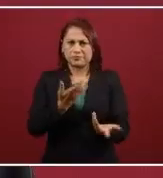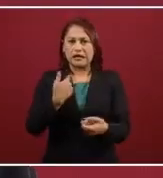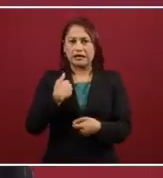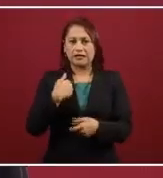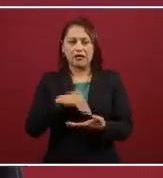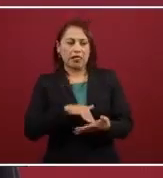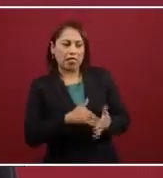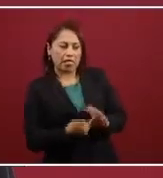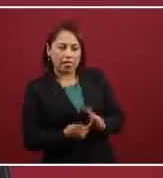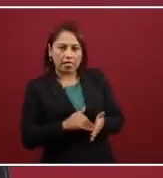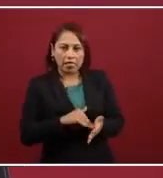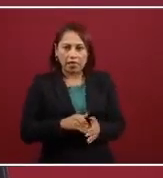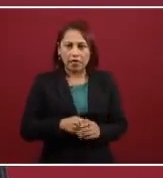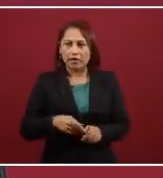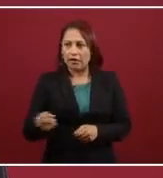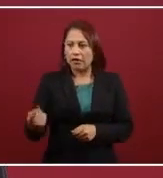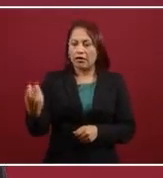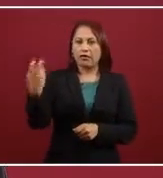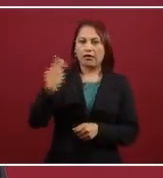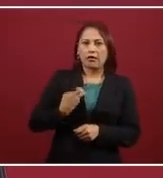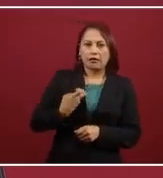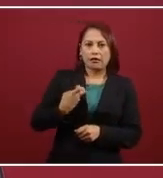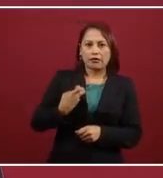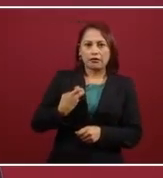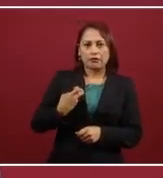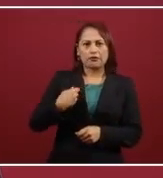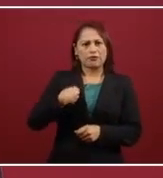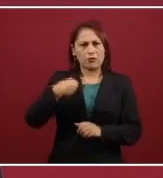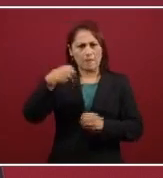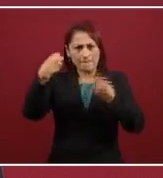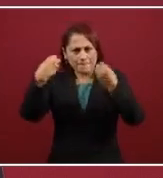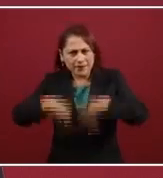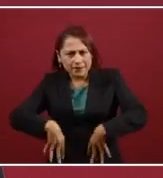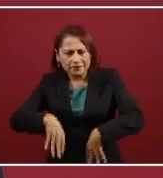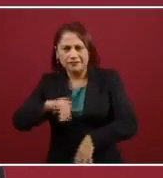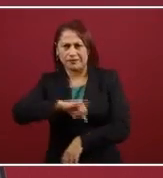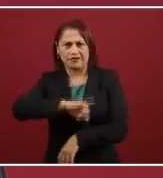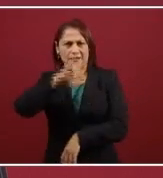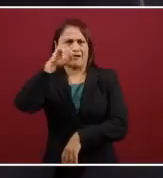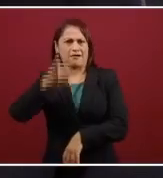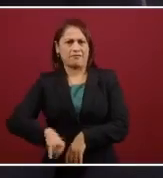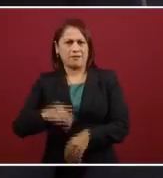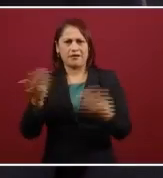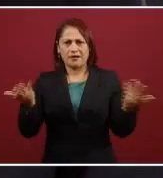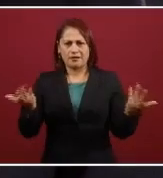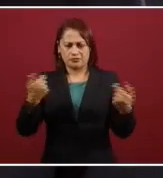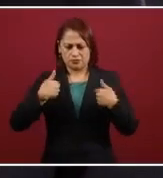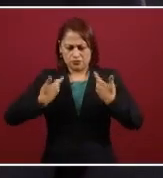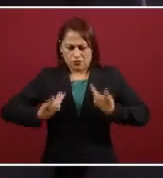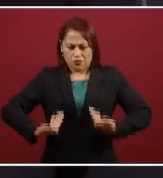que por eso no han podido destruirme políticamente